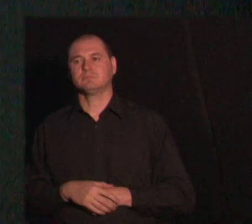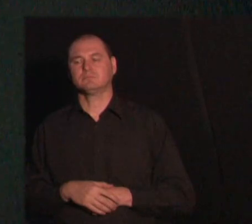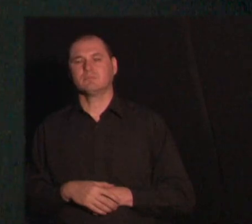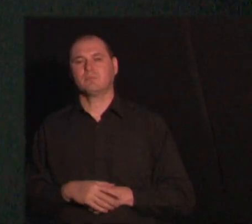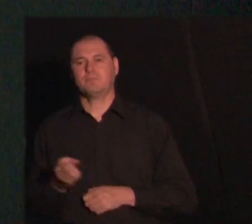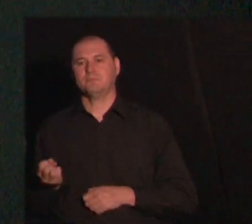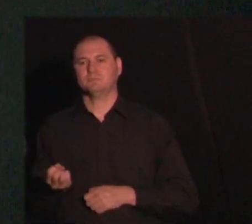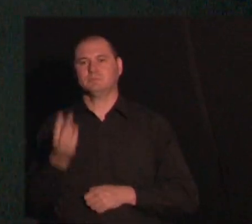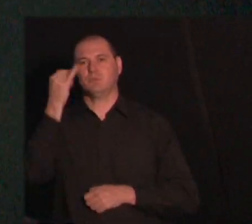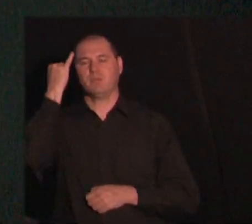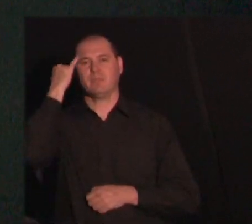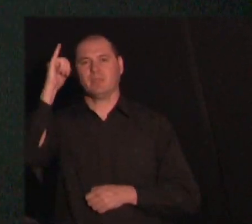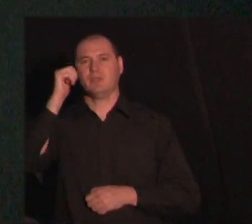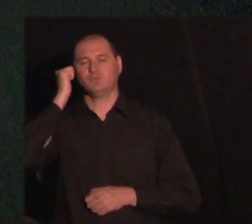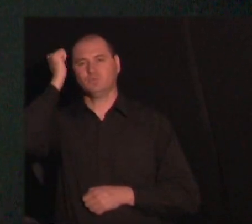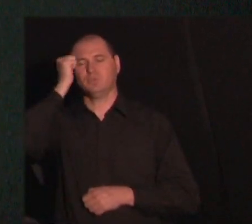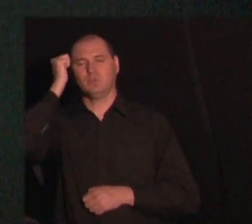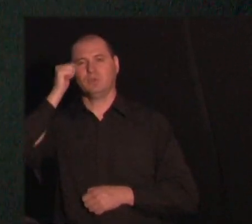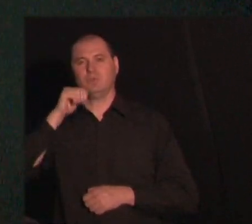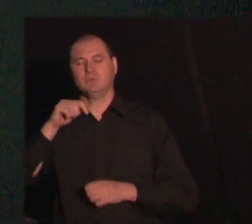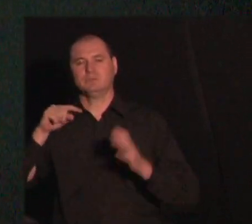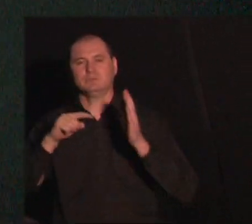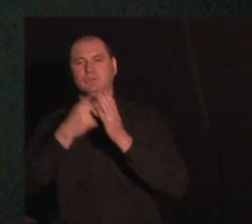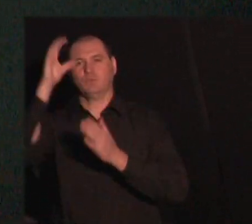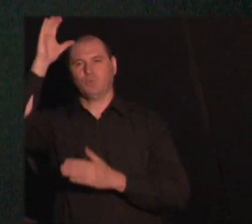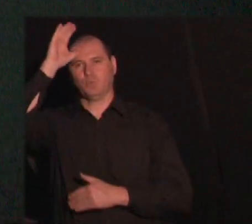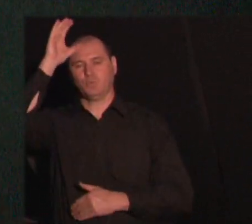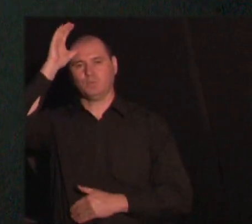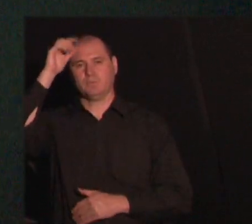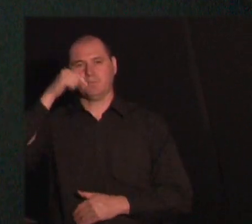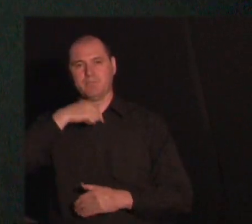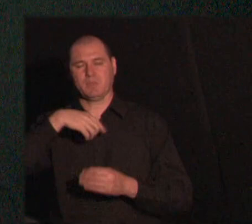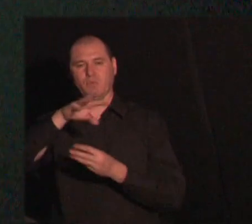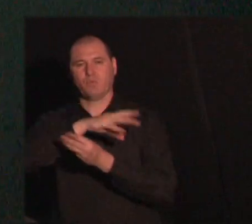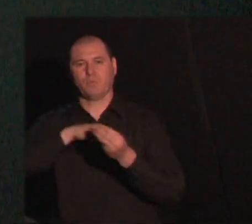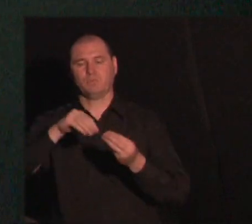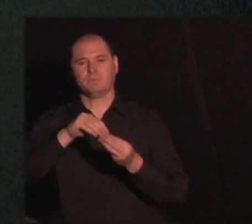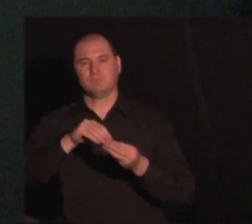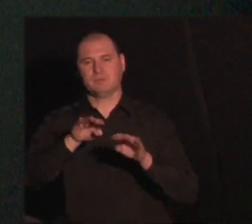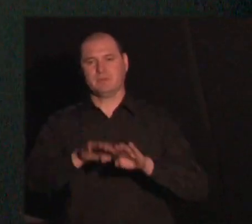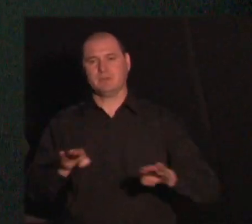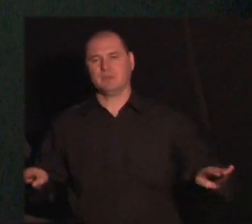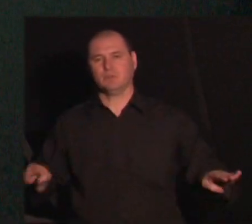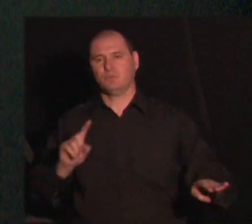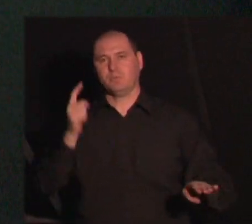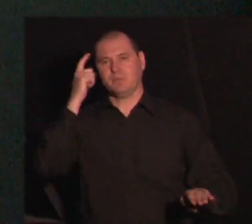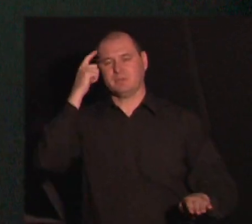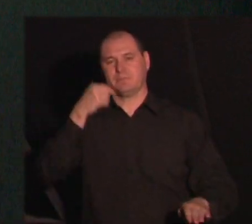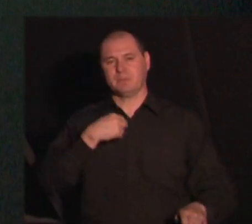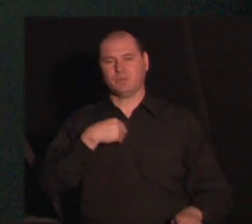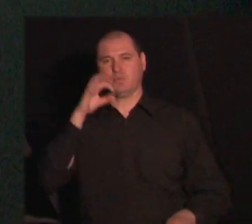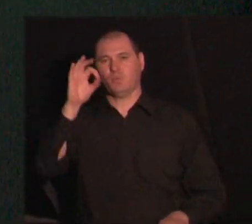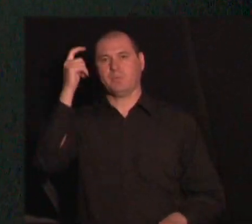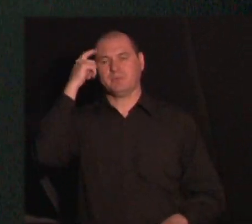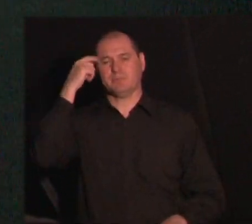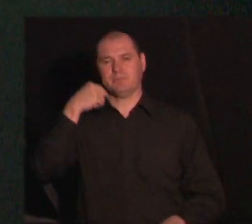salió esa idea, ese sueño de construir un centro cultural para mi comunidad, para los niños. Y no pensé en mí, nunca pensé en